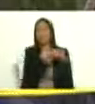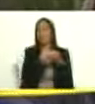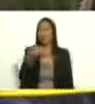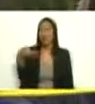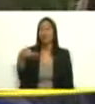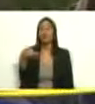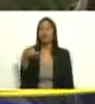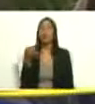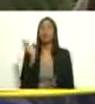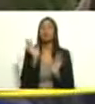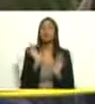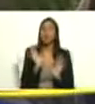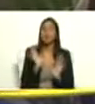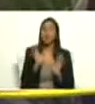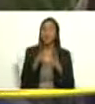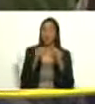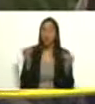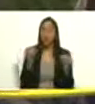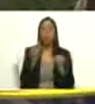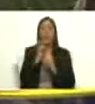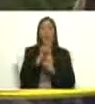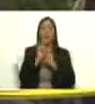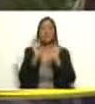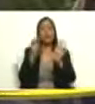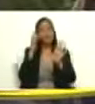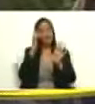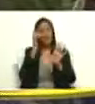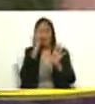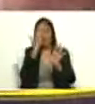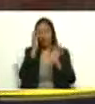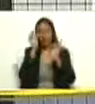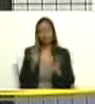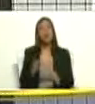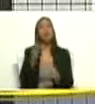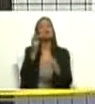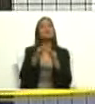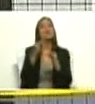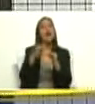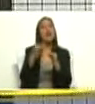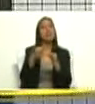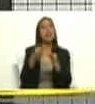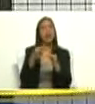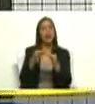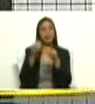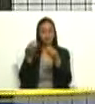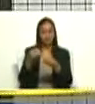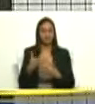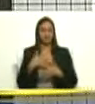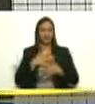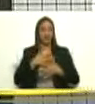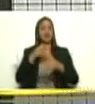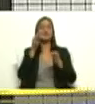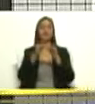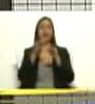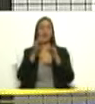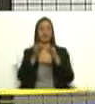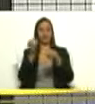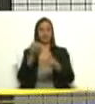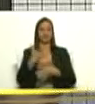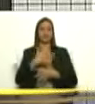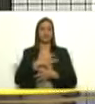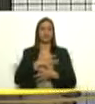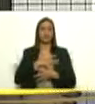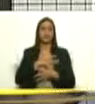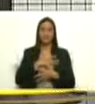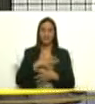dado suerte todos los viesto todos los bisiestos nos ha dado suerte